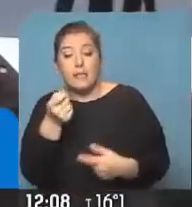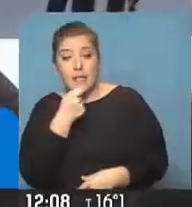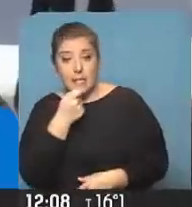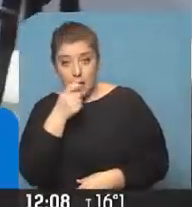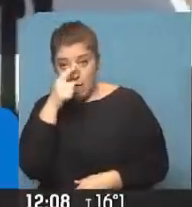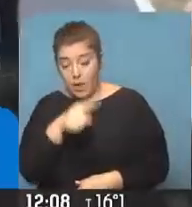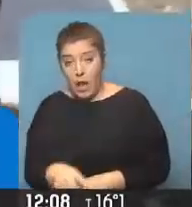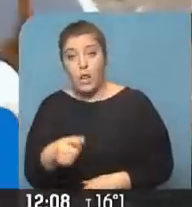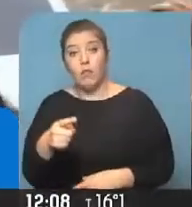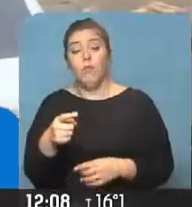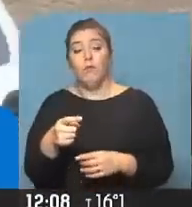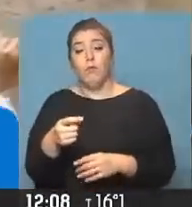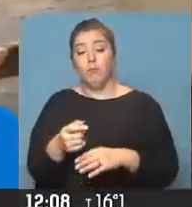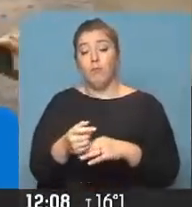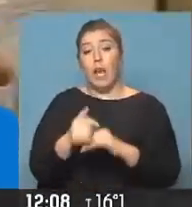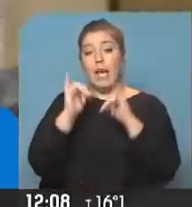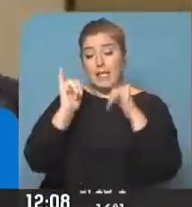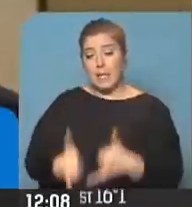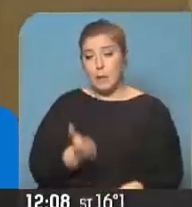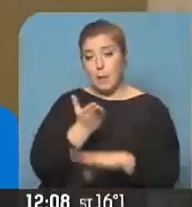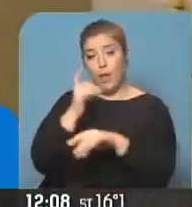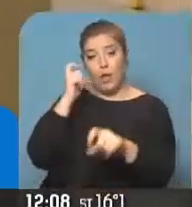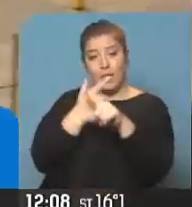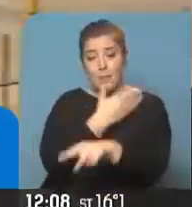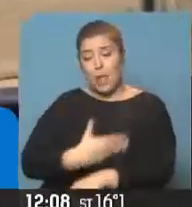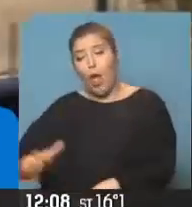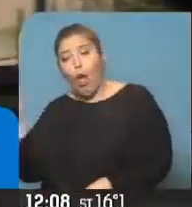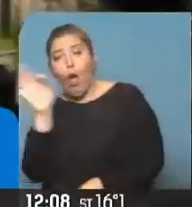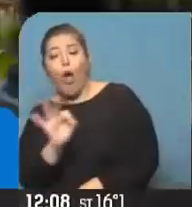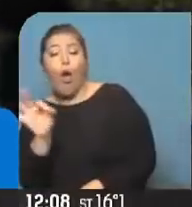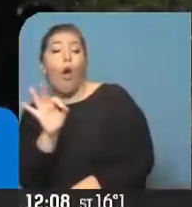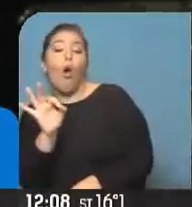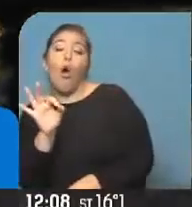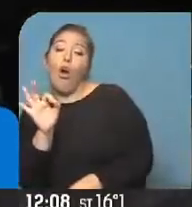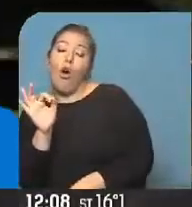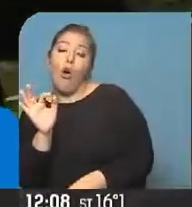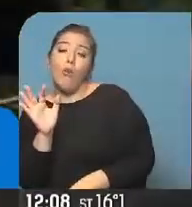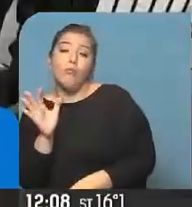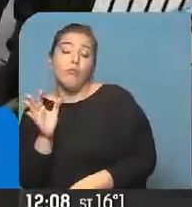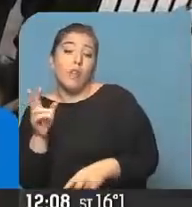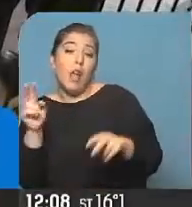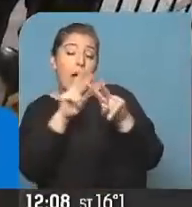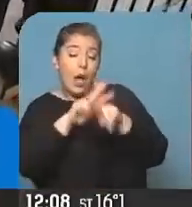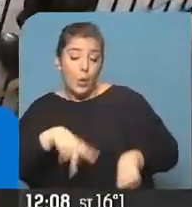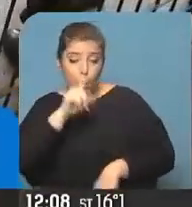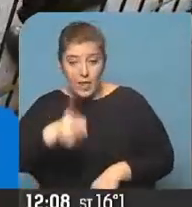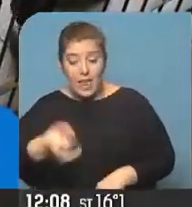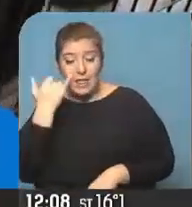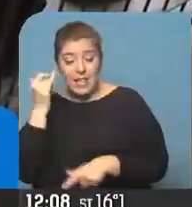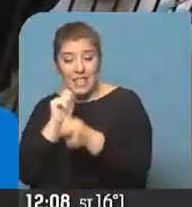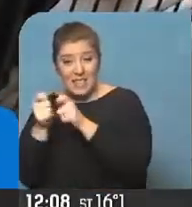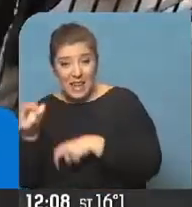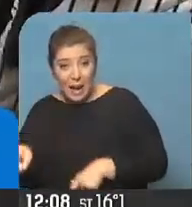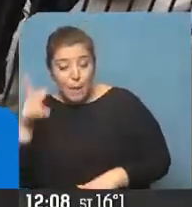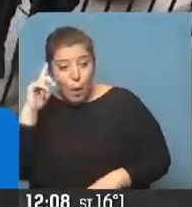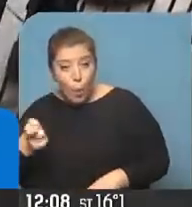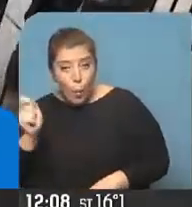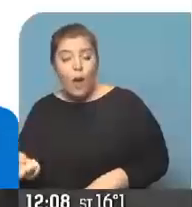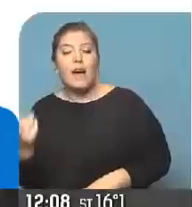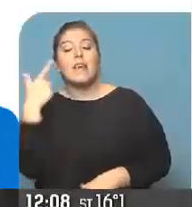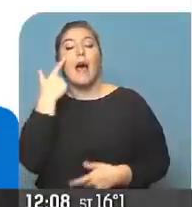lugar al pedido de la expresidenta o finalmente, en función de lo que ha pedido, que es la nulidad y la recusación, si se presenta o no a